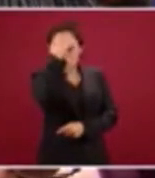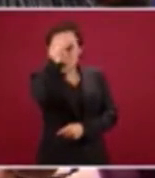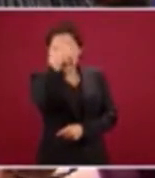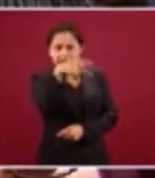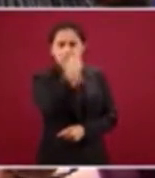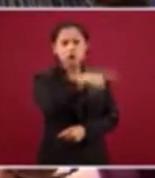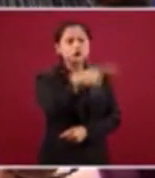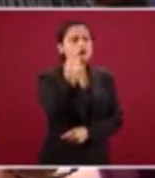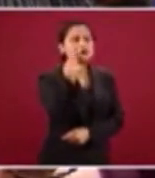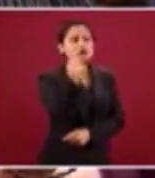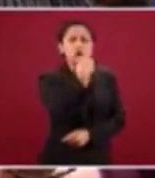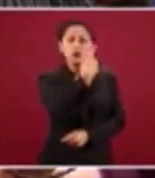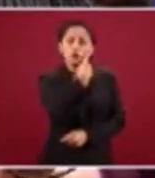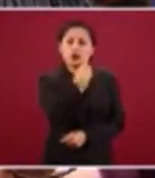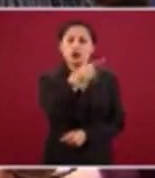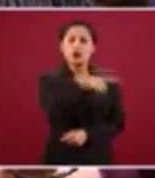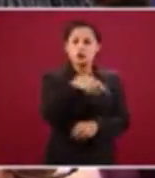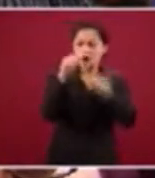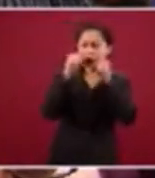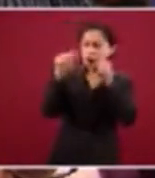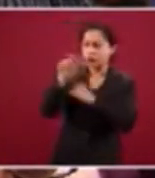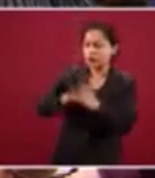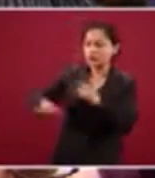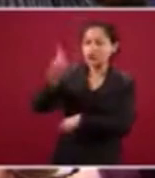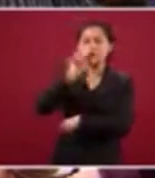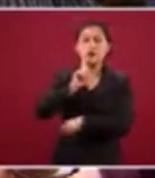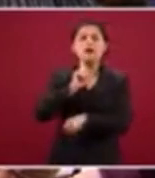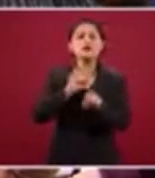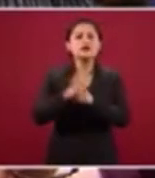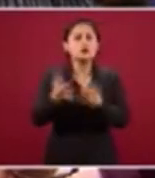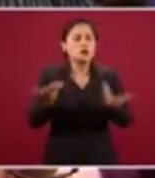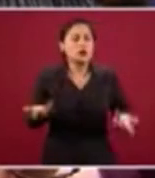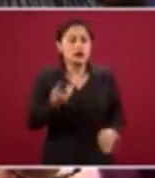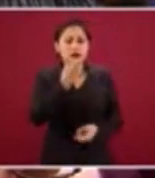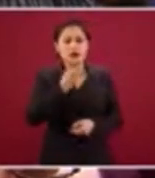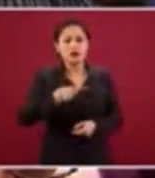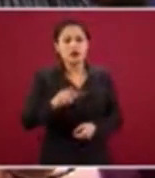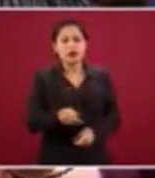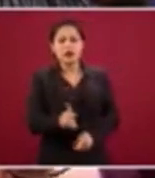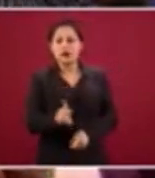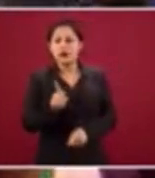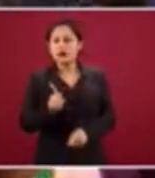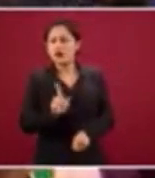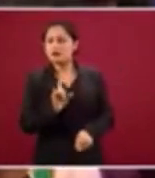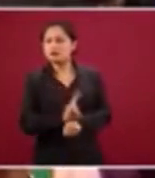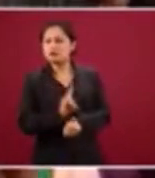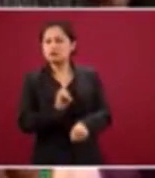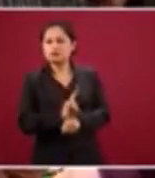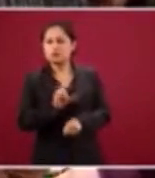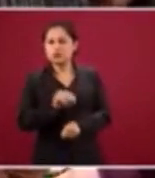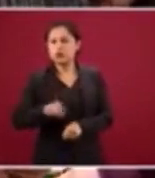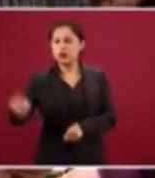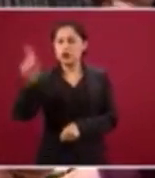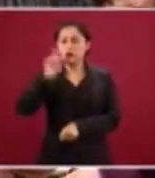nada más va a ser simulación. Sale la secretaria de gobierno a lamentar el feminicidio de Ingrid.